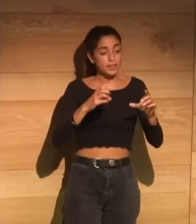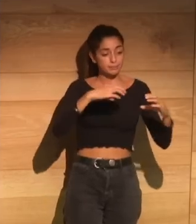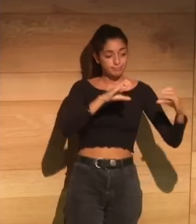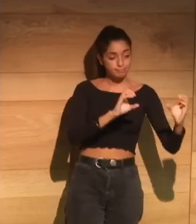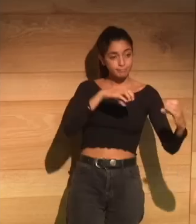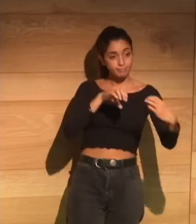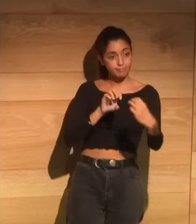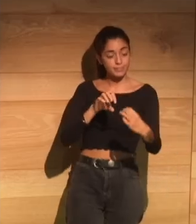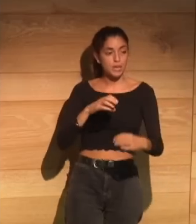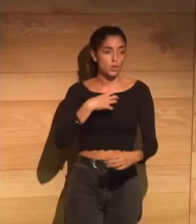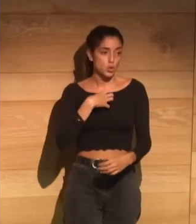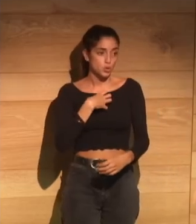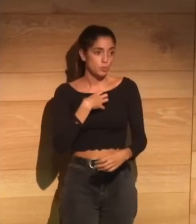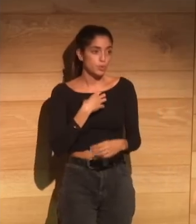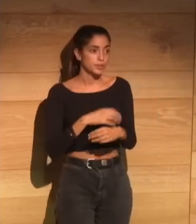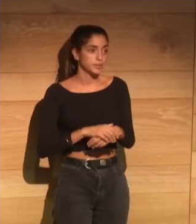No hacíamos traveling.